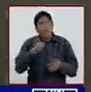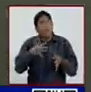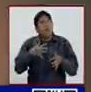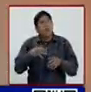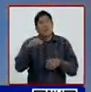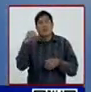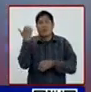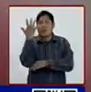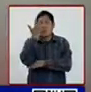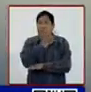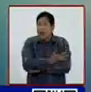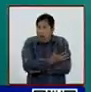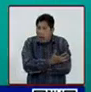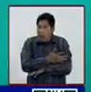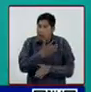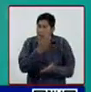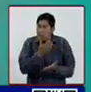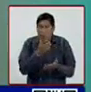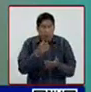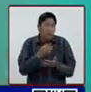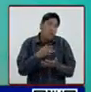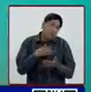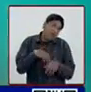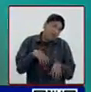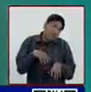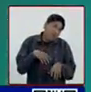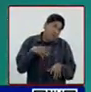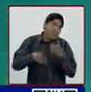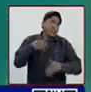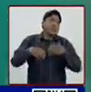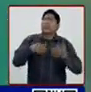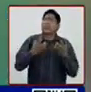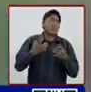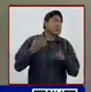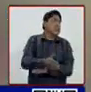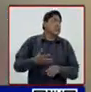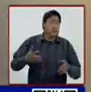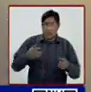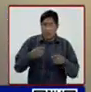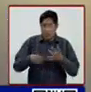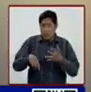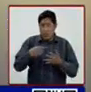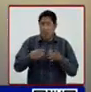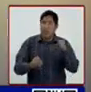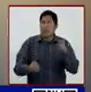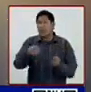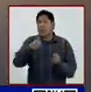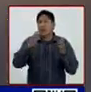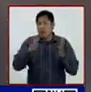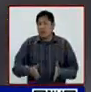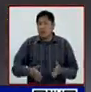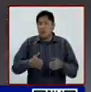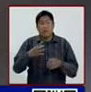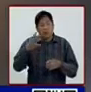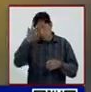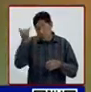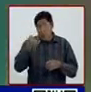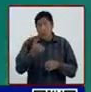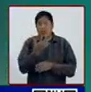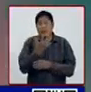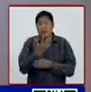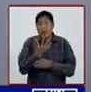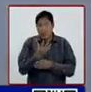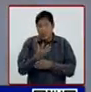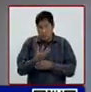al menos cinco días parados y hay desesperación entre los transportistas porque se les estaría